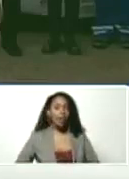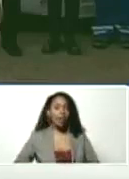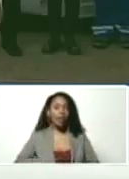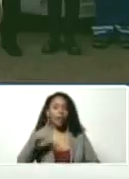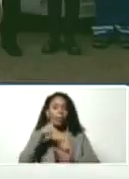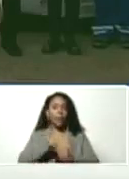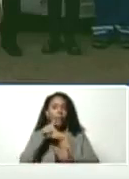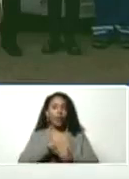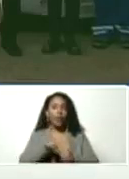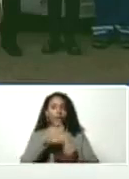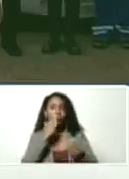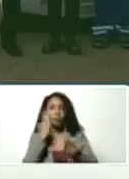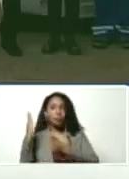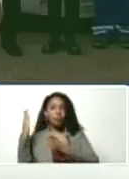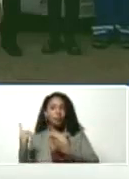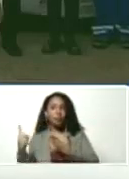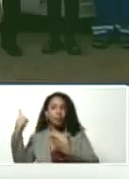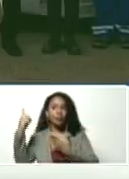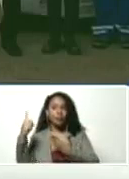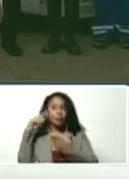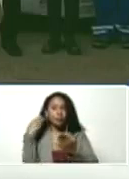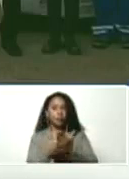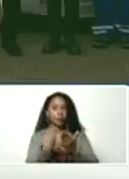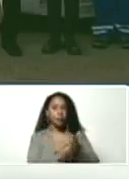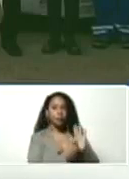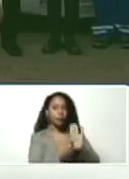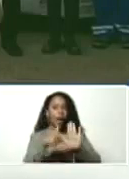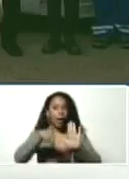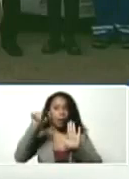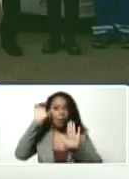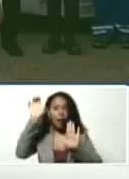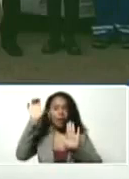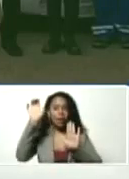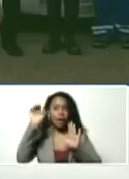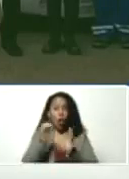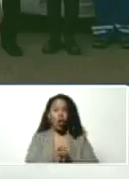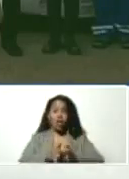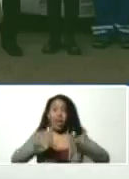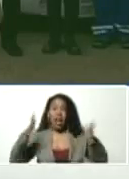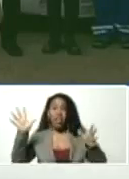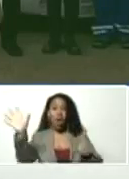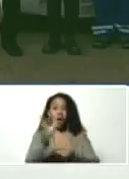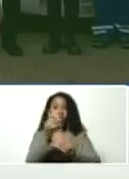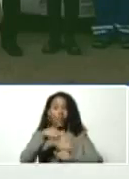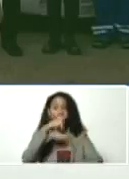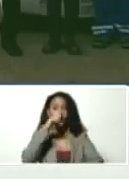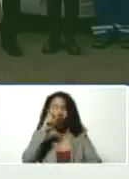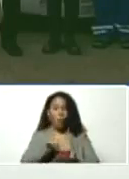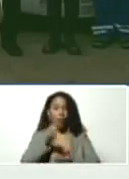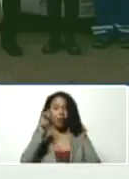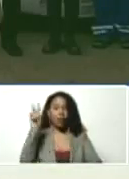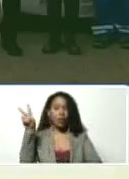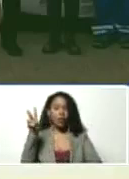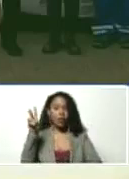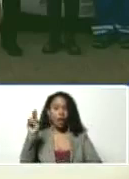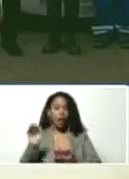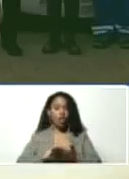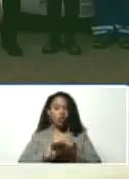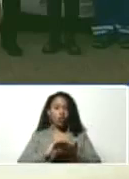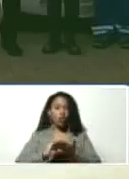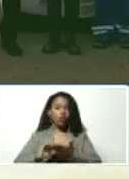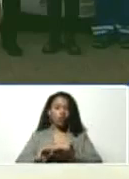Pequibem, para que le mostremos a nuestro país los grandes logros de este año 2022 en la